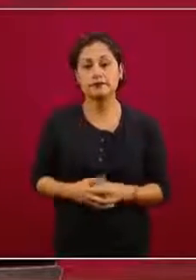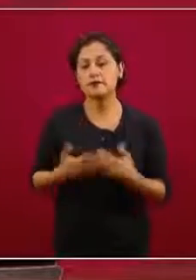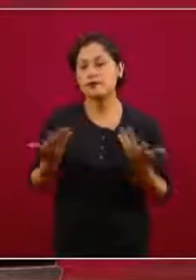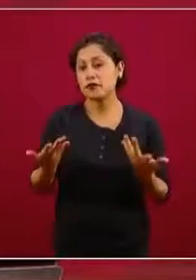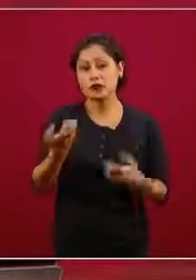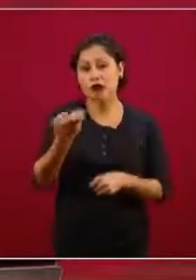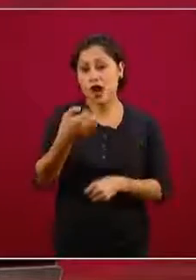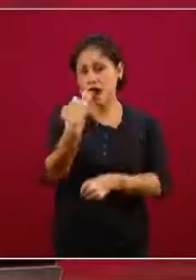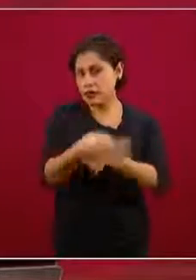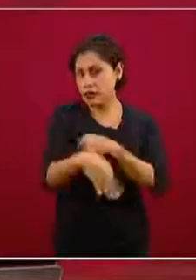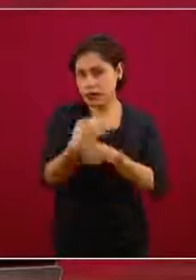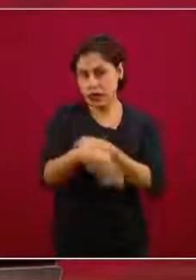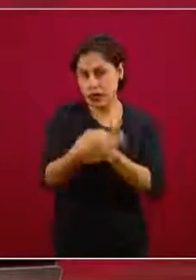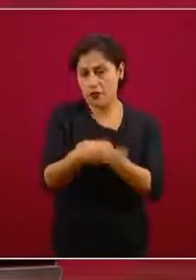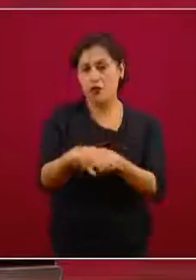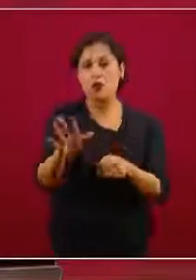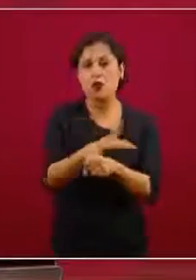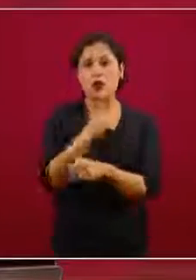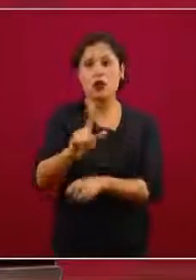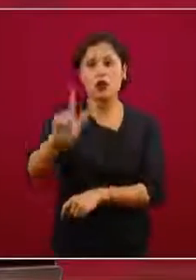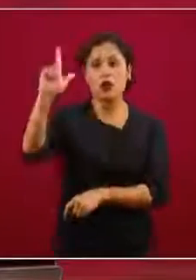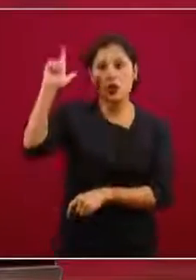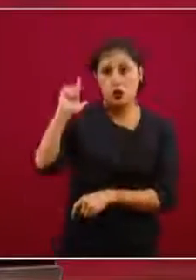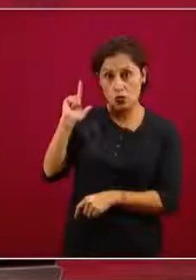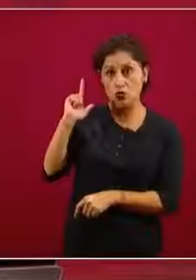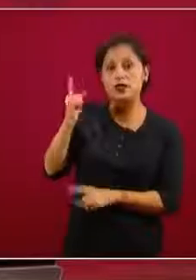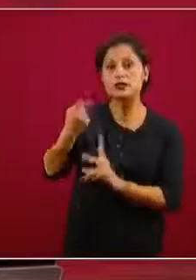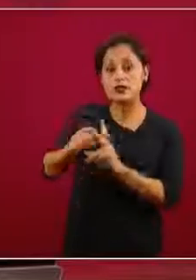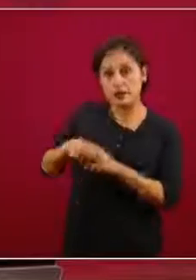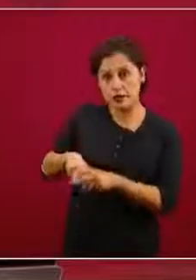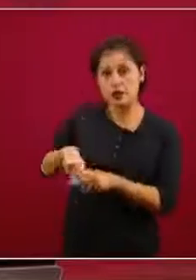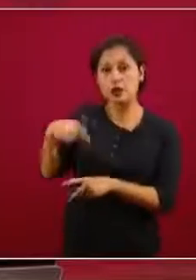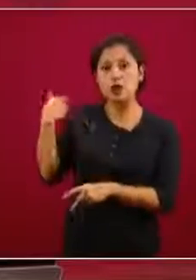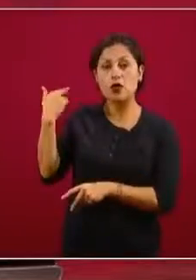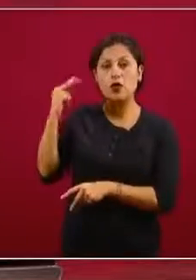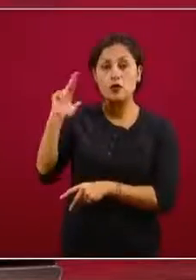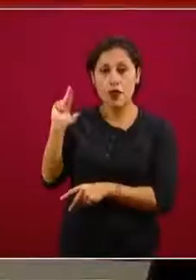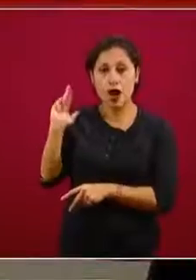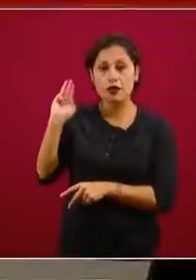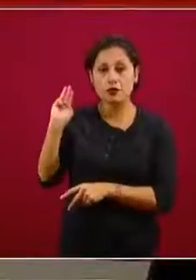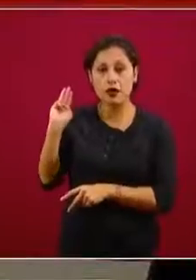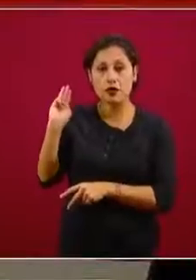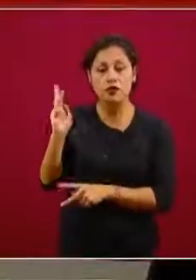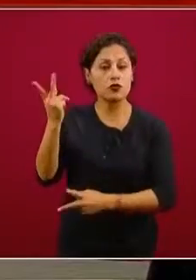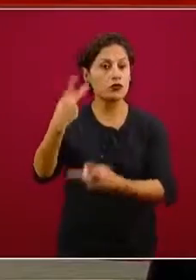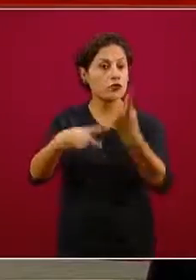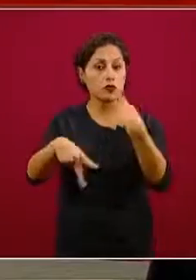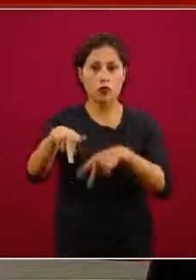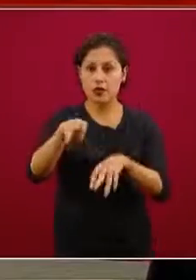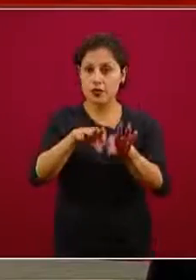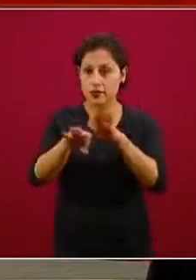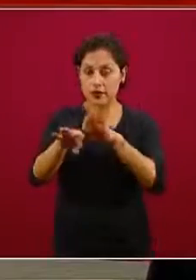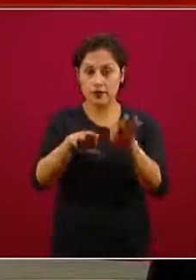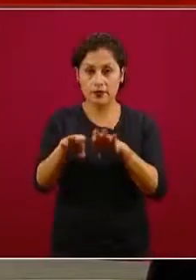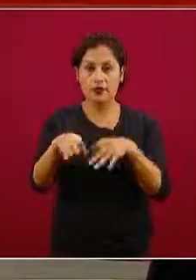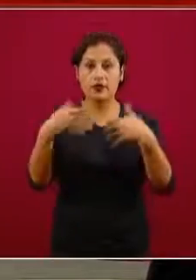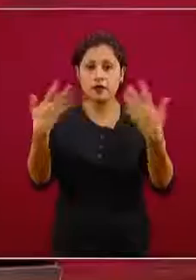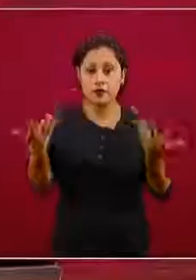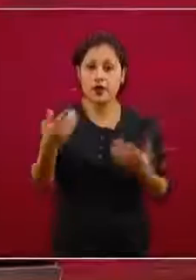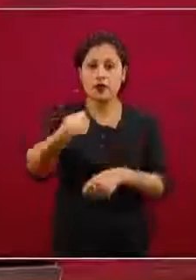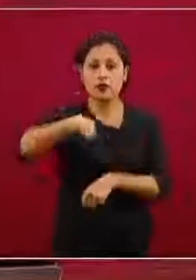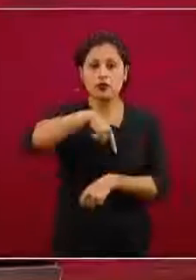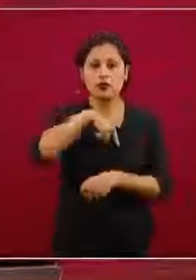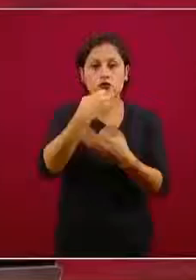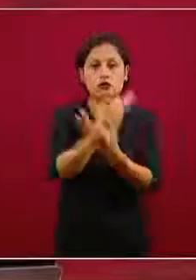corto, porque ya el martes no se presentó, ni el miércoles ni hasta el momento, sí nos interesa que todas y todos sepan cómo se está abordando